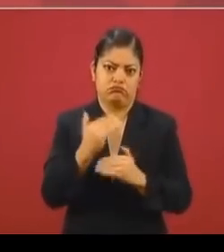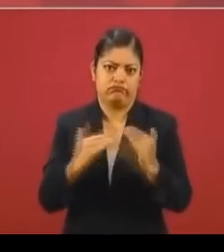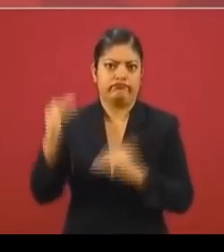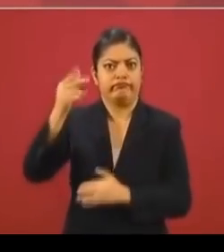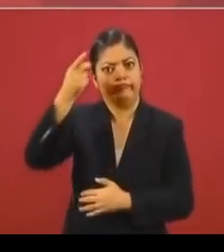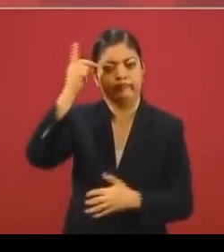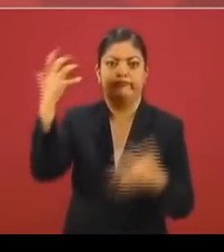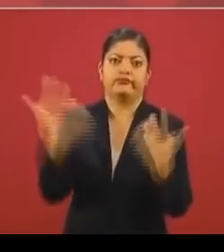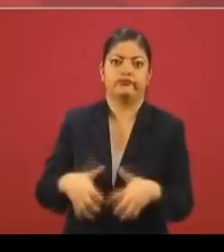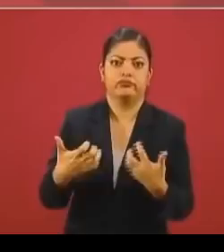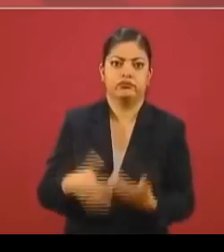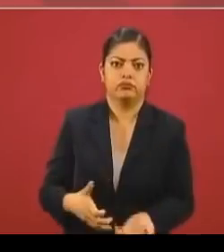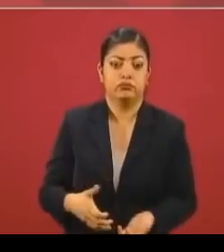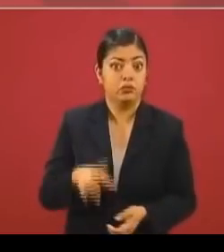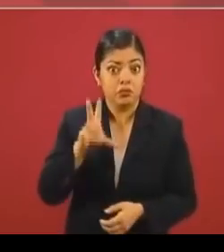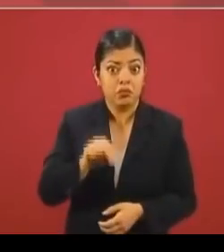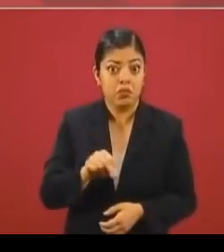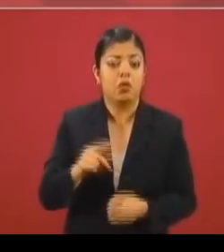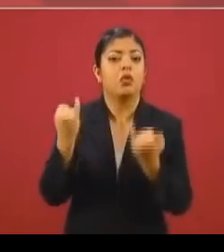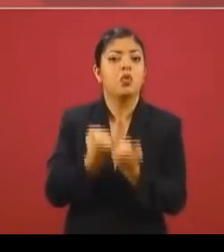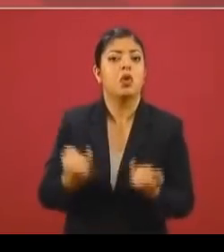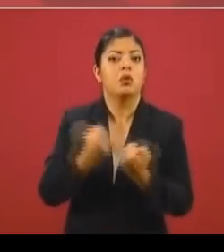porque si no es corrupción,